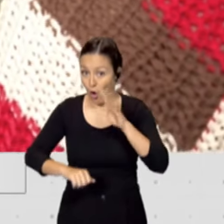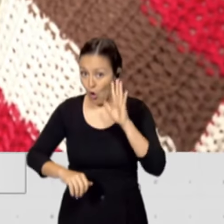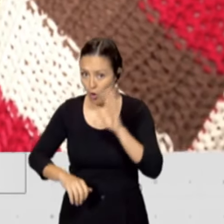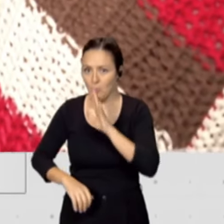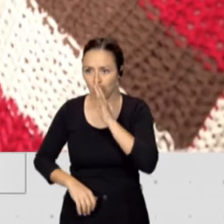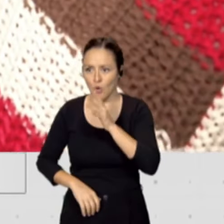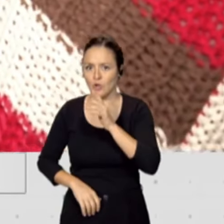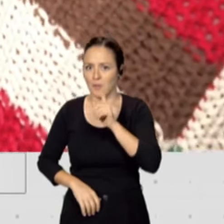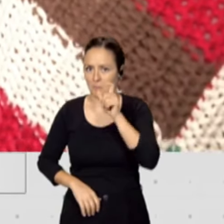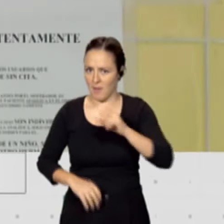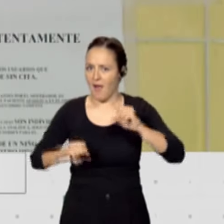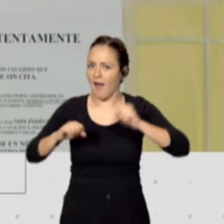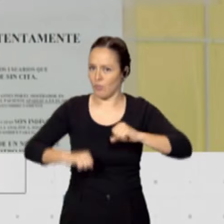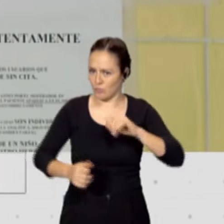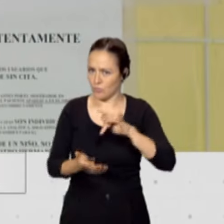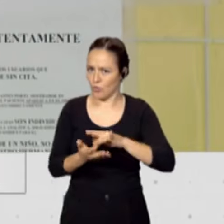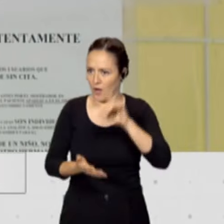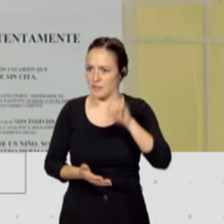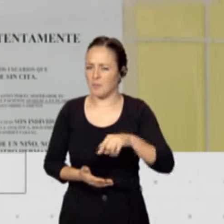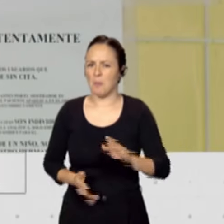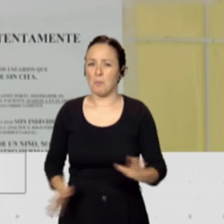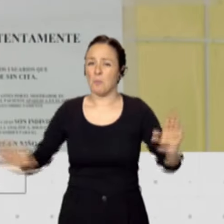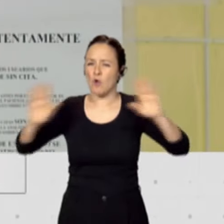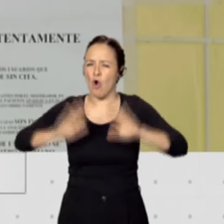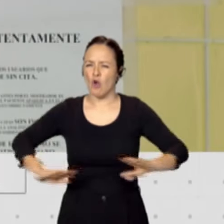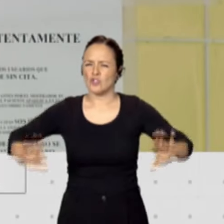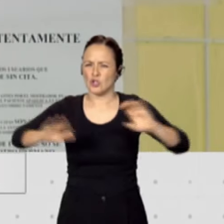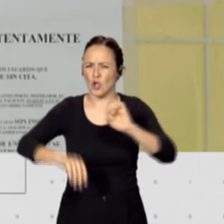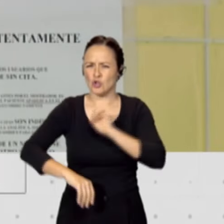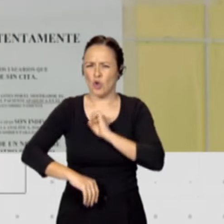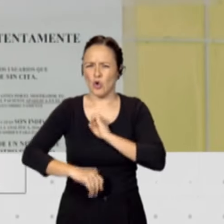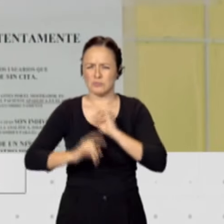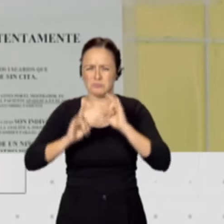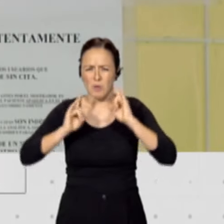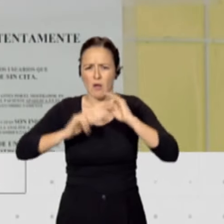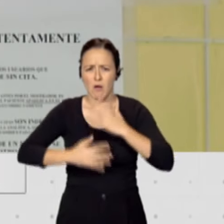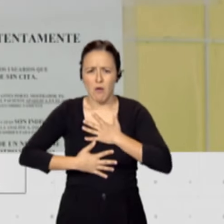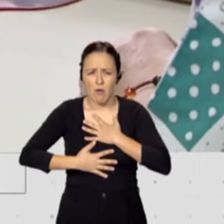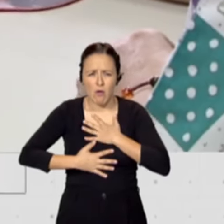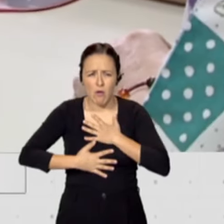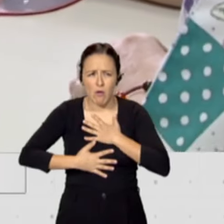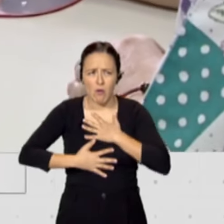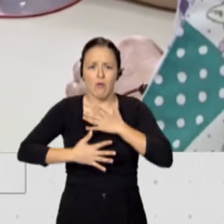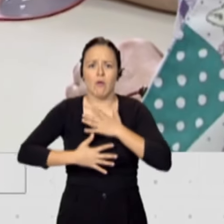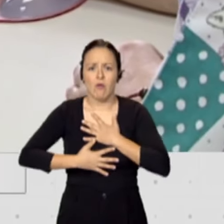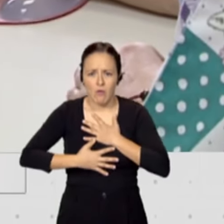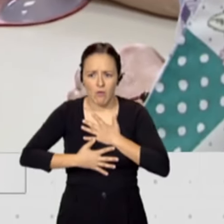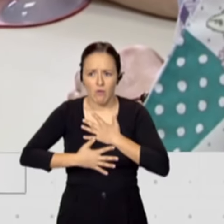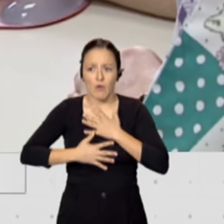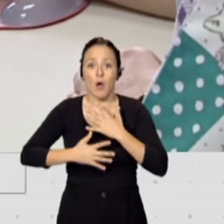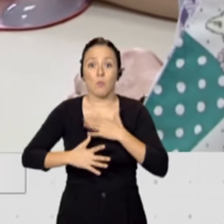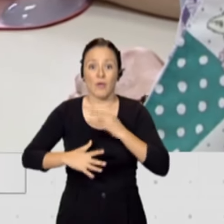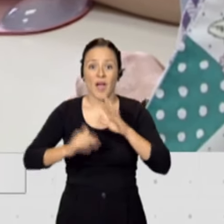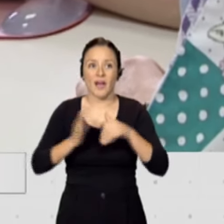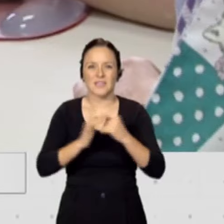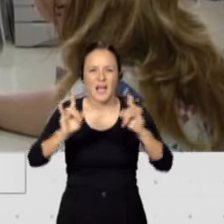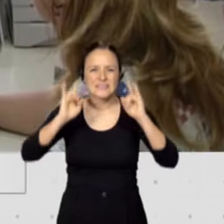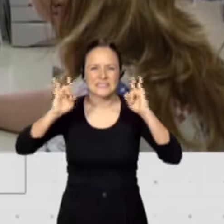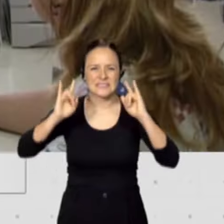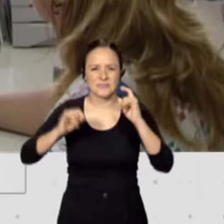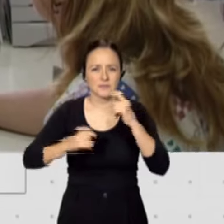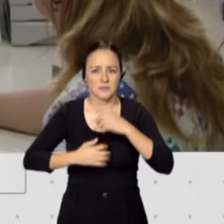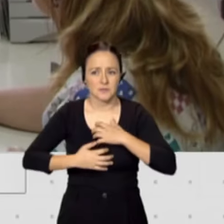puede darse en adultos pues tienen por la noche sobre todo una son muy muy muy espasmódica que llega a dar lo que se llama un gallo inspiratorio los niños quedan